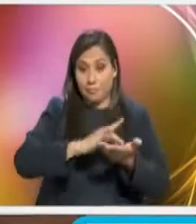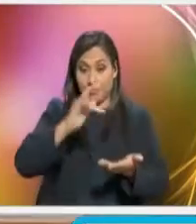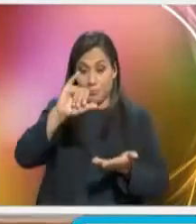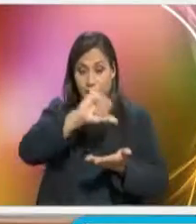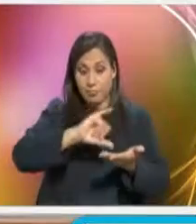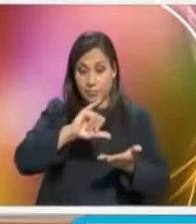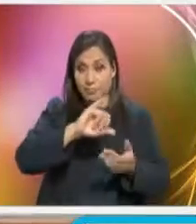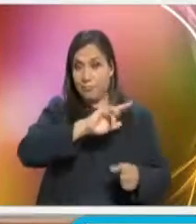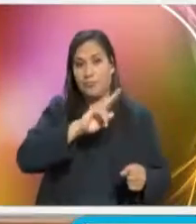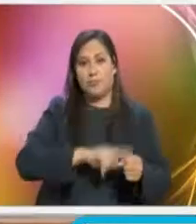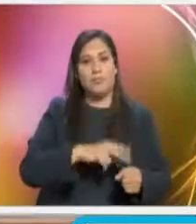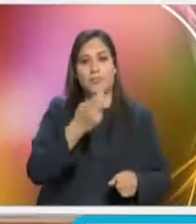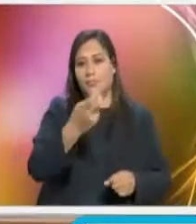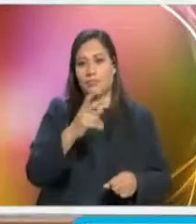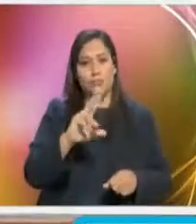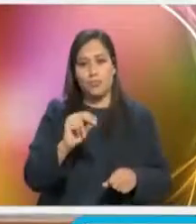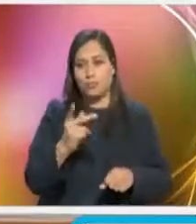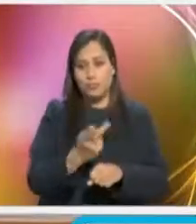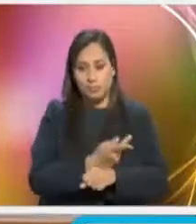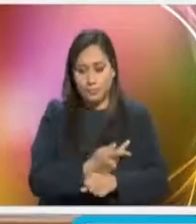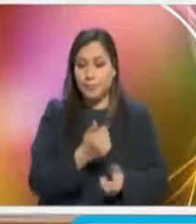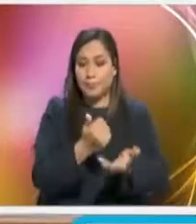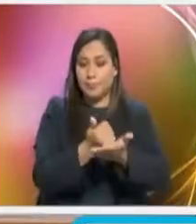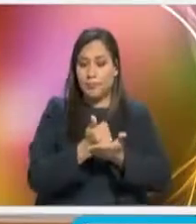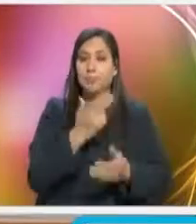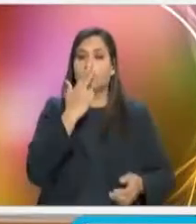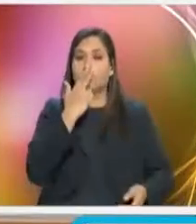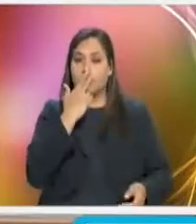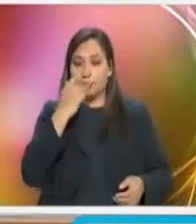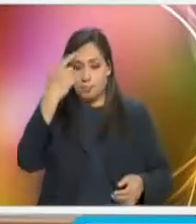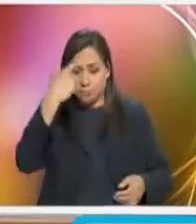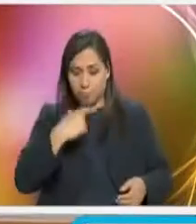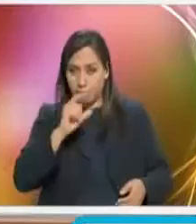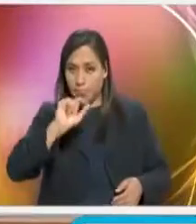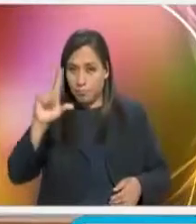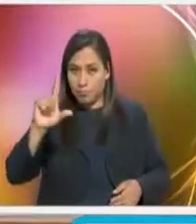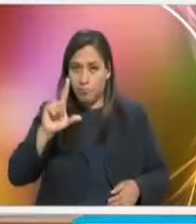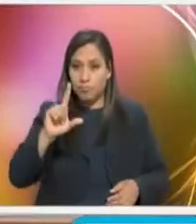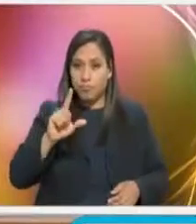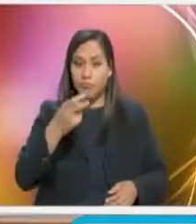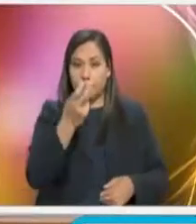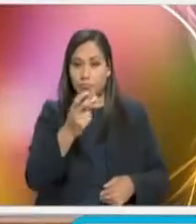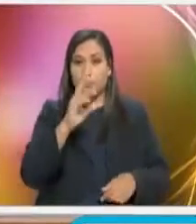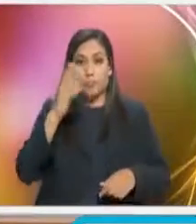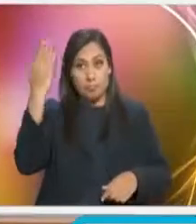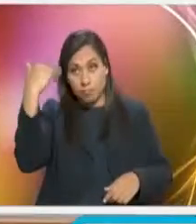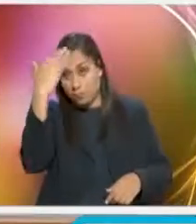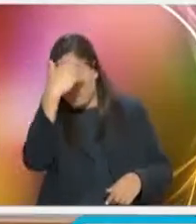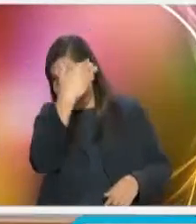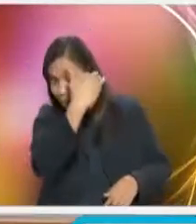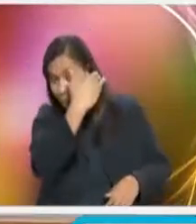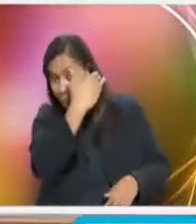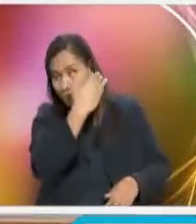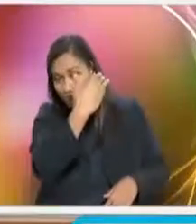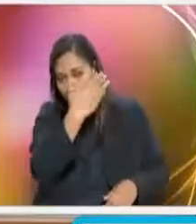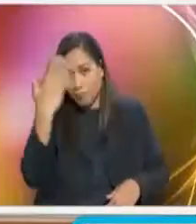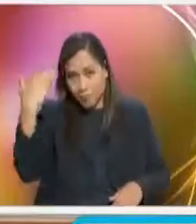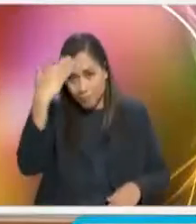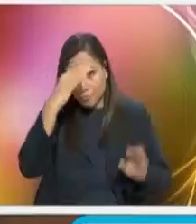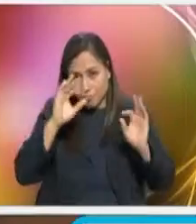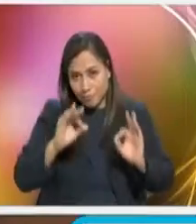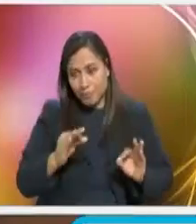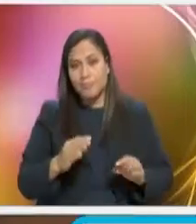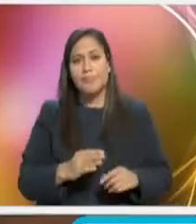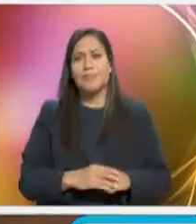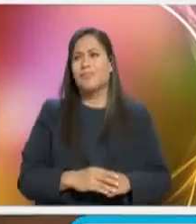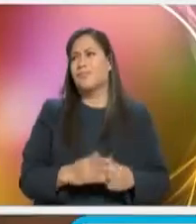no va a suceder. Va a ser algo que nos va a ayudar a conservar esta imagen profesional, va a hacer que si nos pintamos el cabello, pues no lo pintemos, que